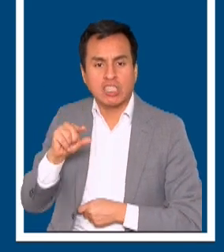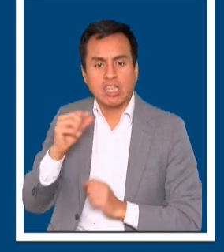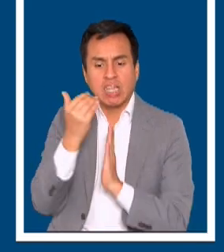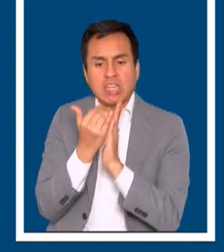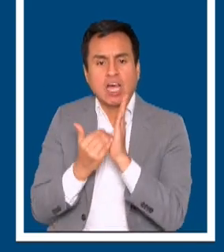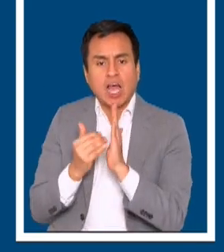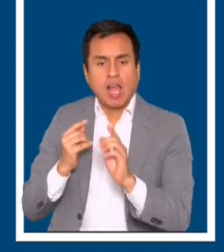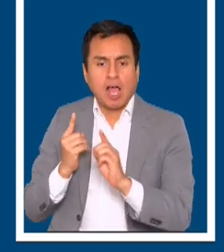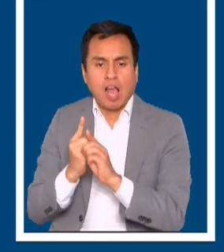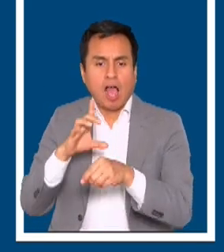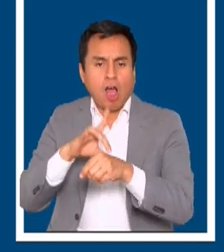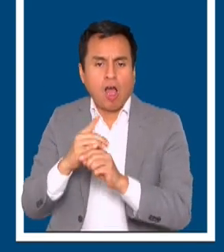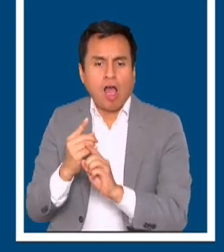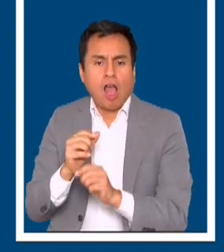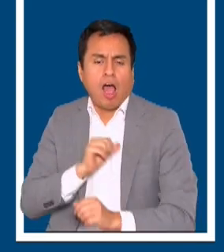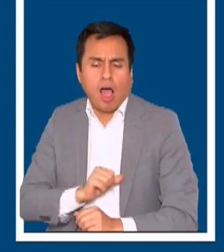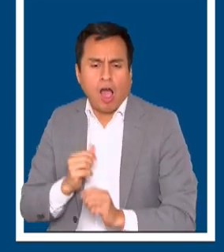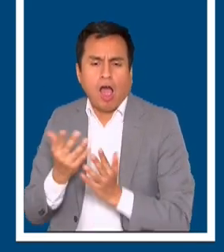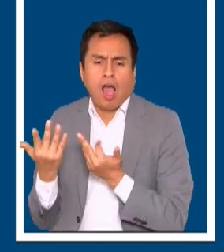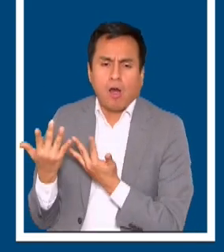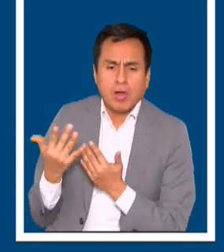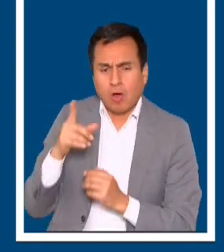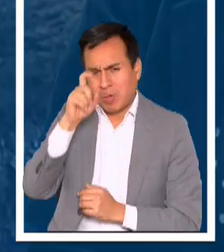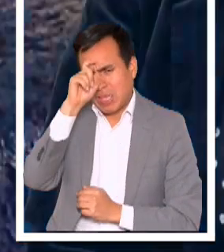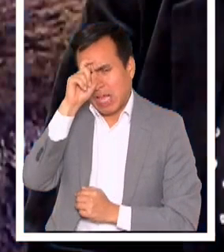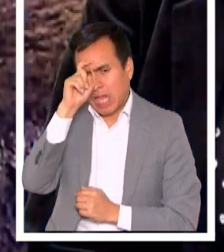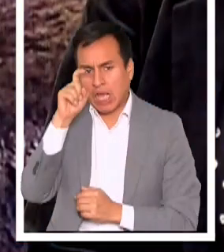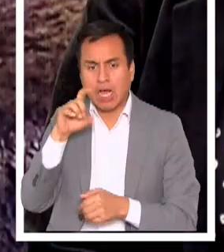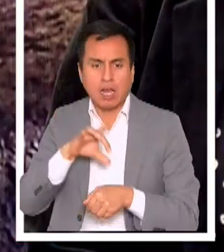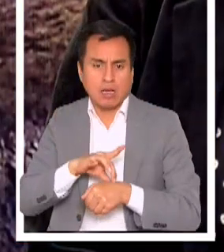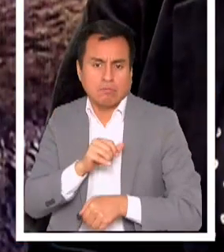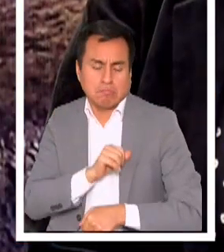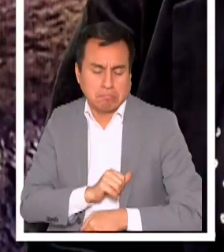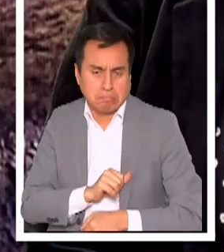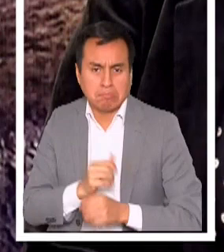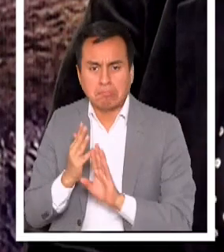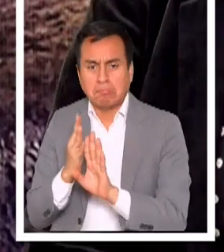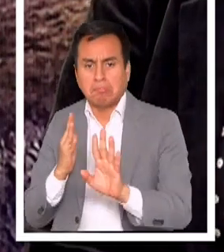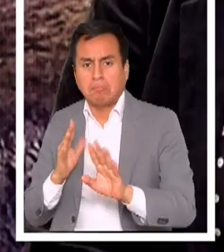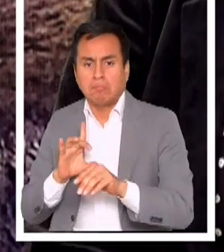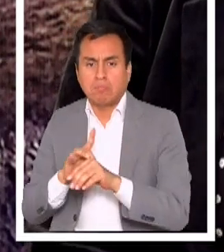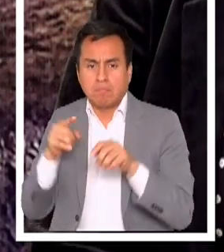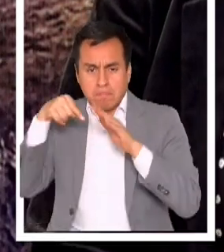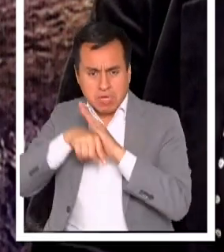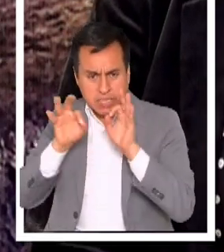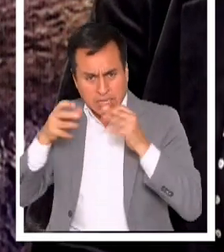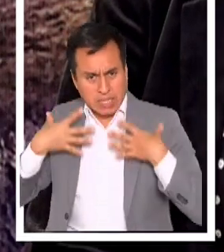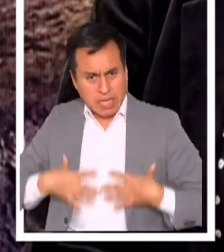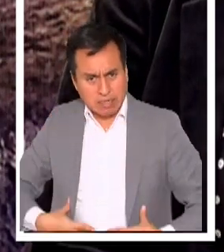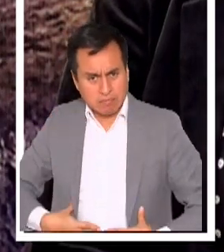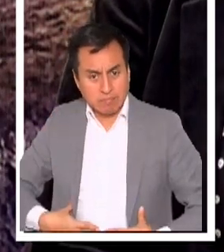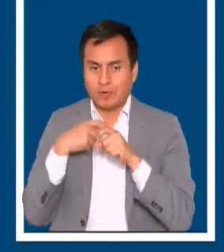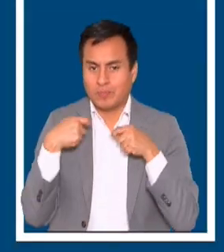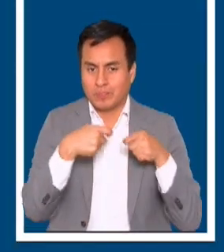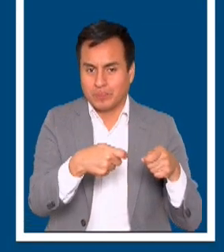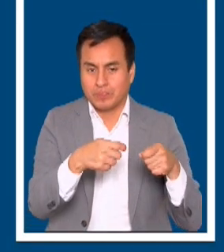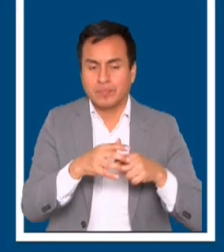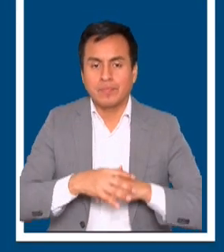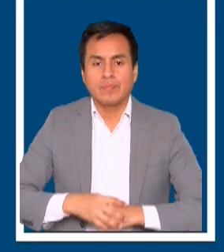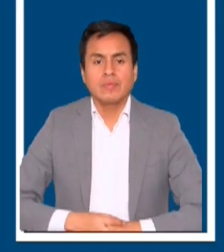cuidados de niños adultos mayores Salud Mental y personas con discapacidad por dar algunos ejemplos